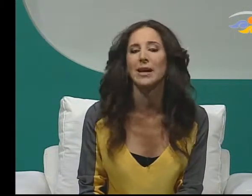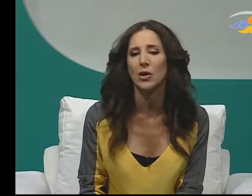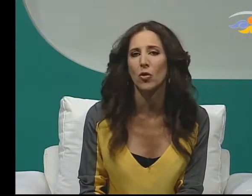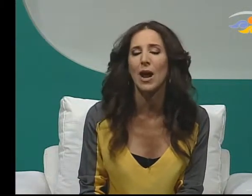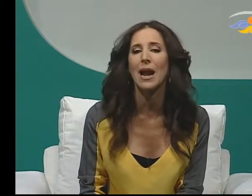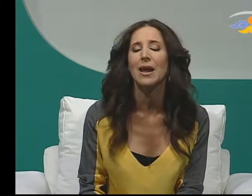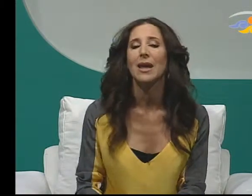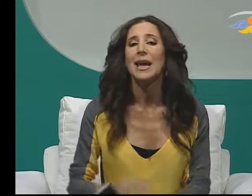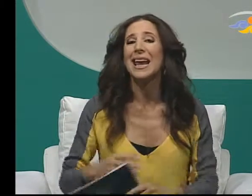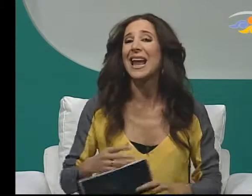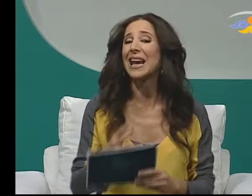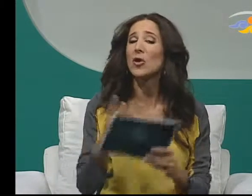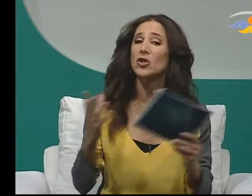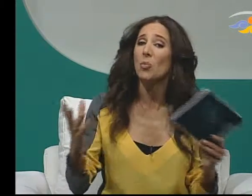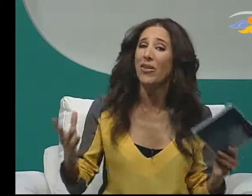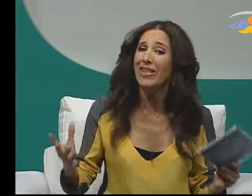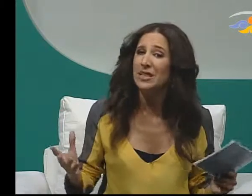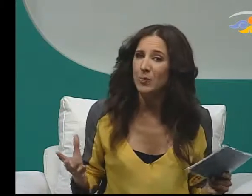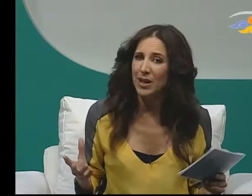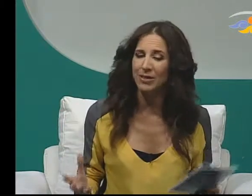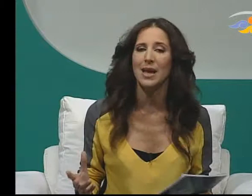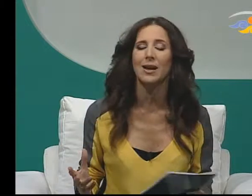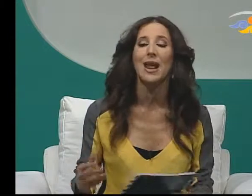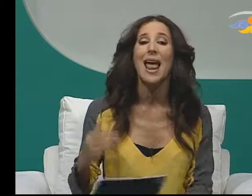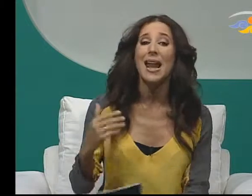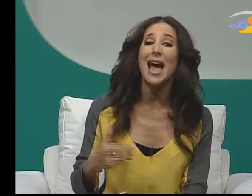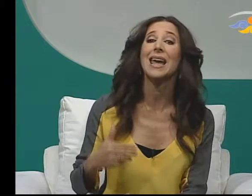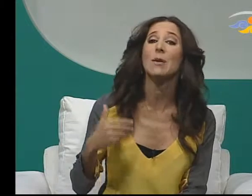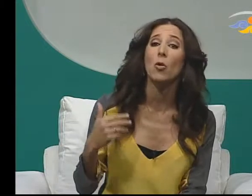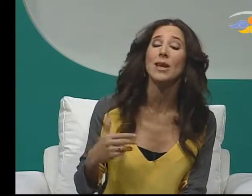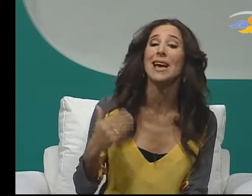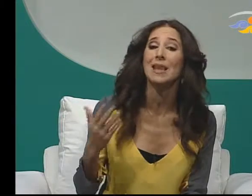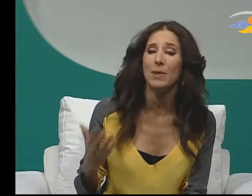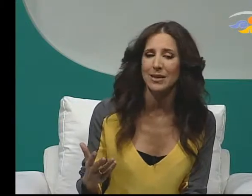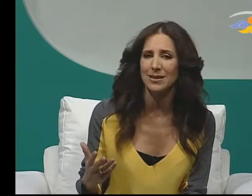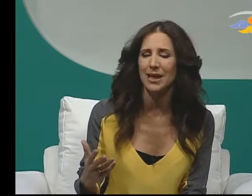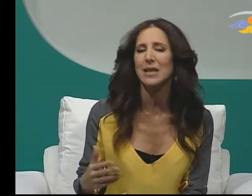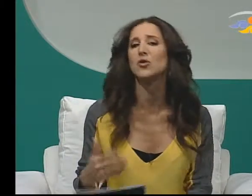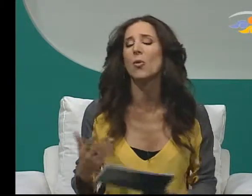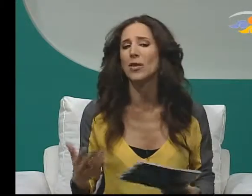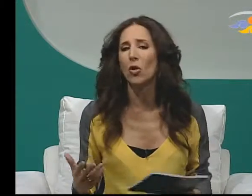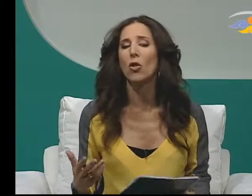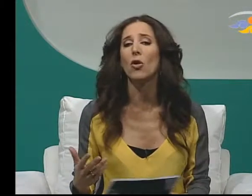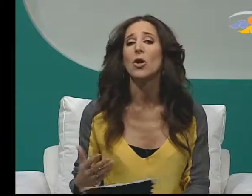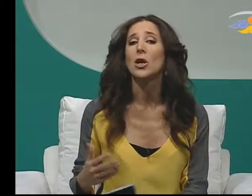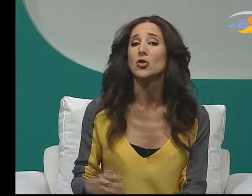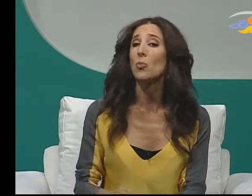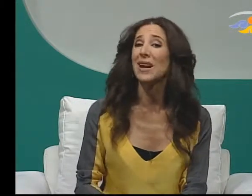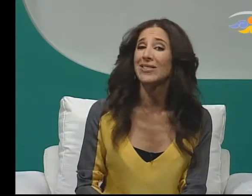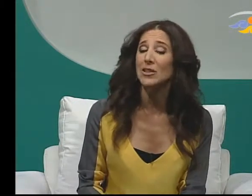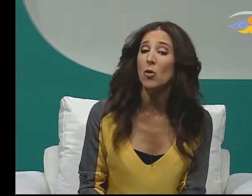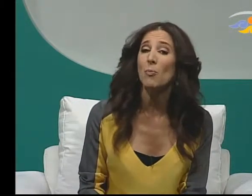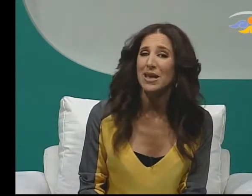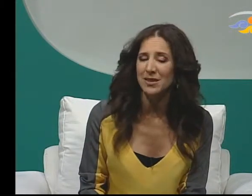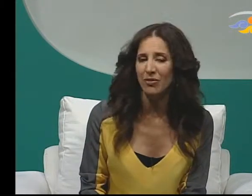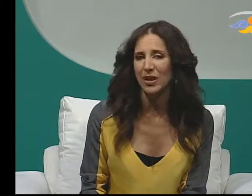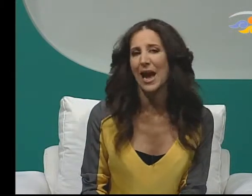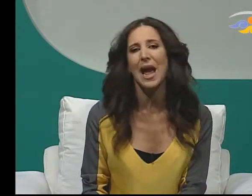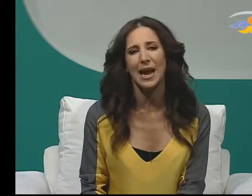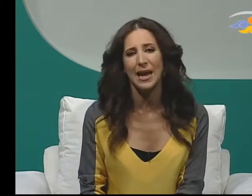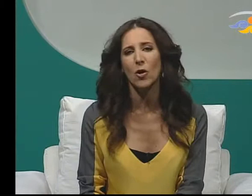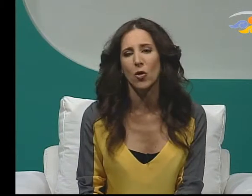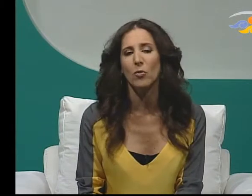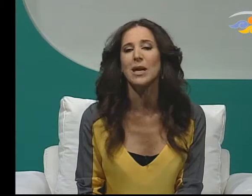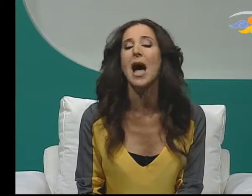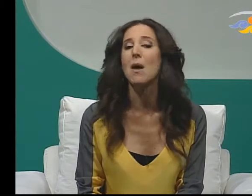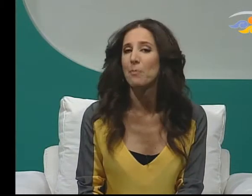matemática regional en la que no se puede desprender la hegemonía de Brasil y sobre todo su penetración pacífica